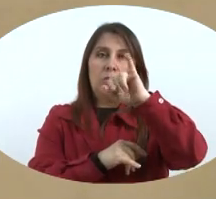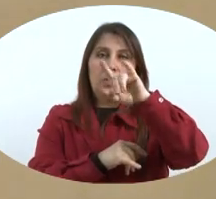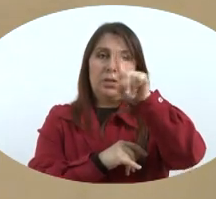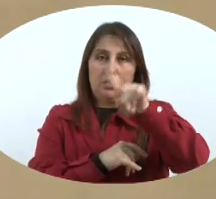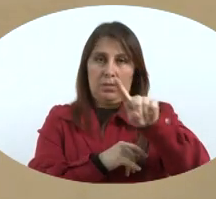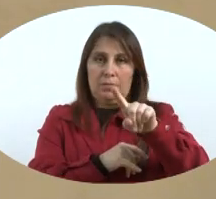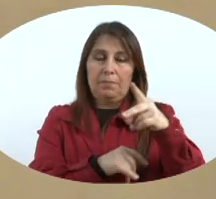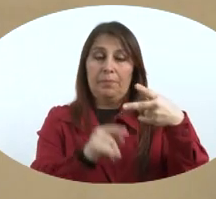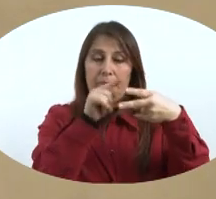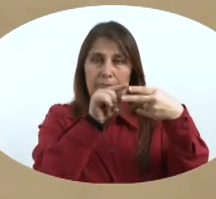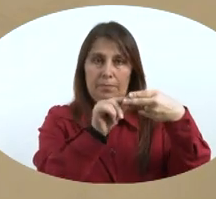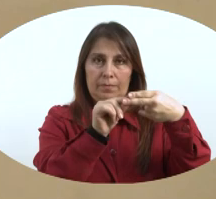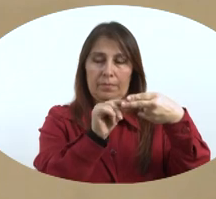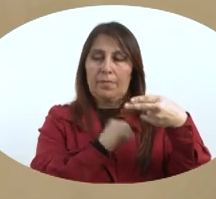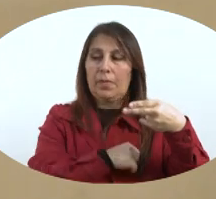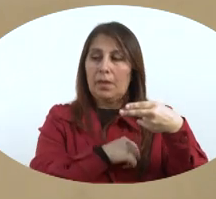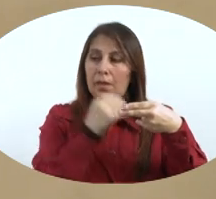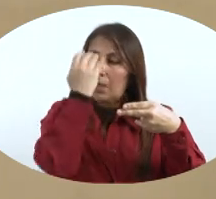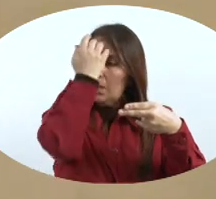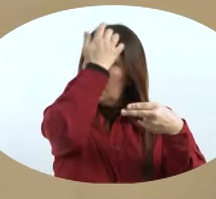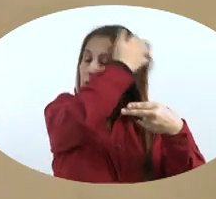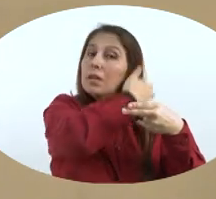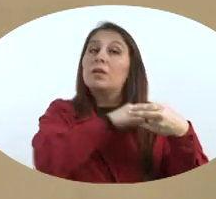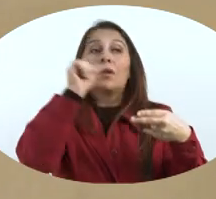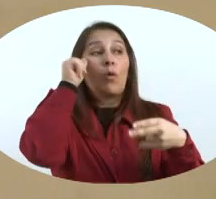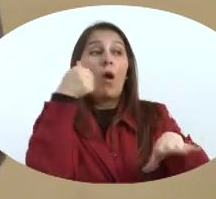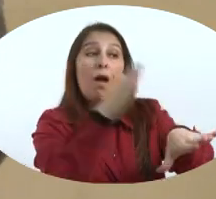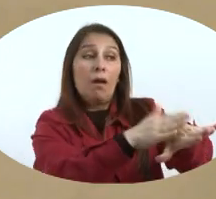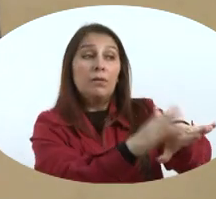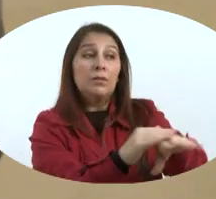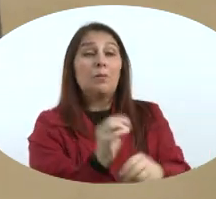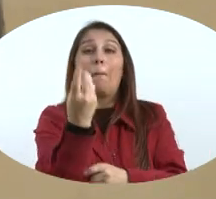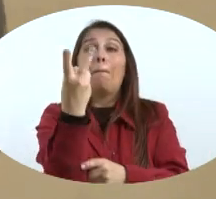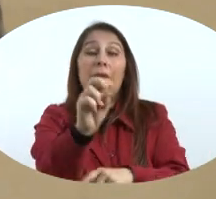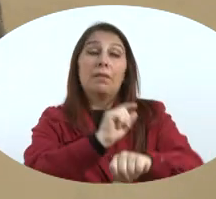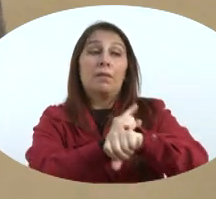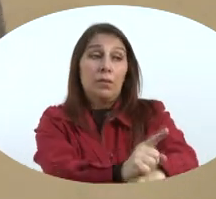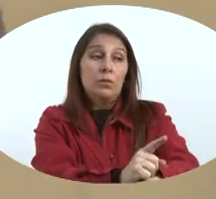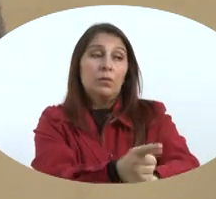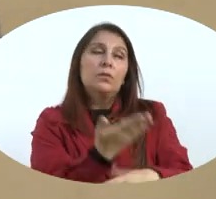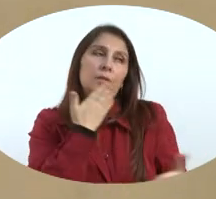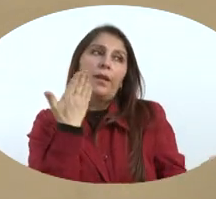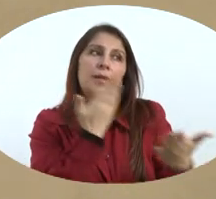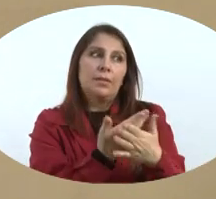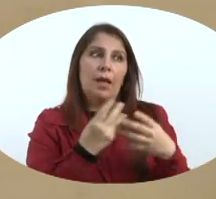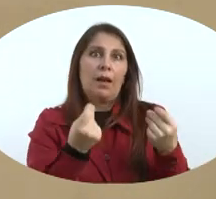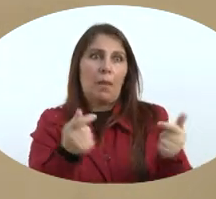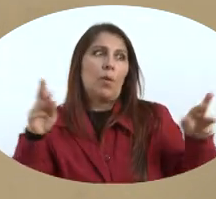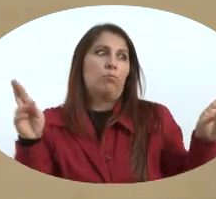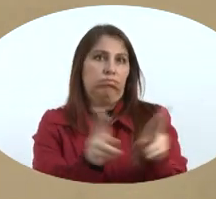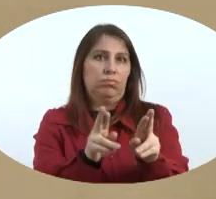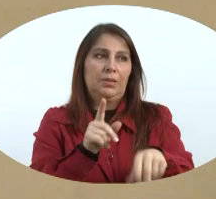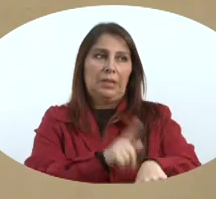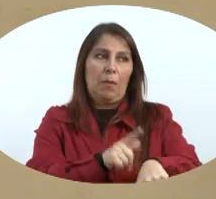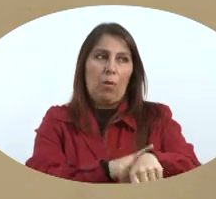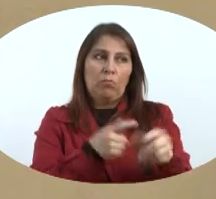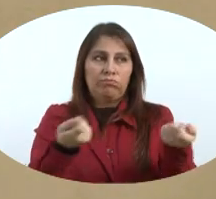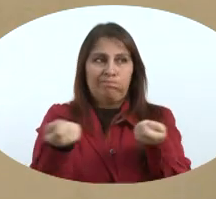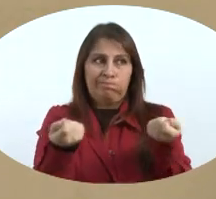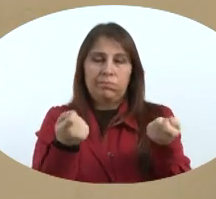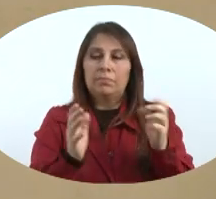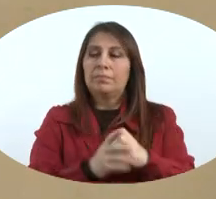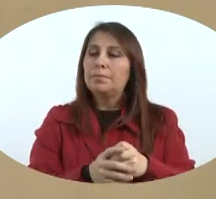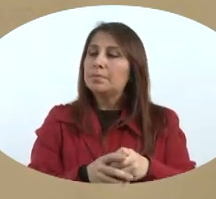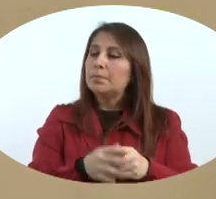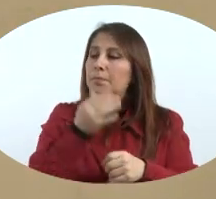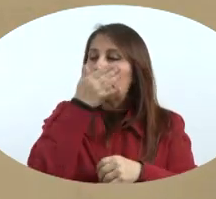en el cual pues les recordamos es una presentación de 20 minutos entonces les agradecemos el tiempo